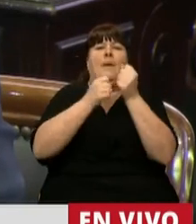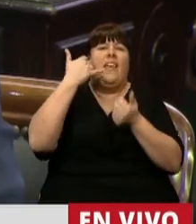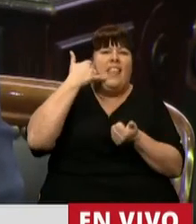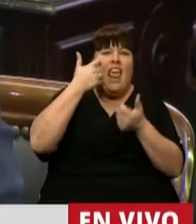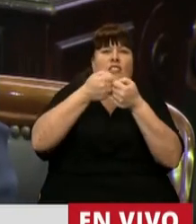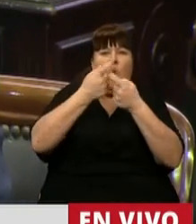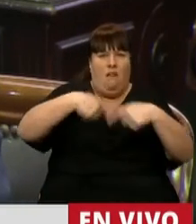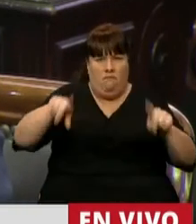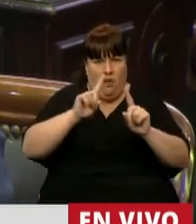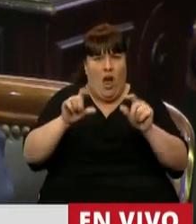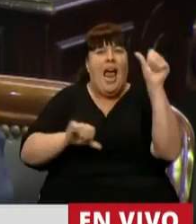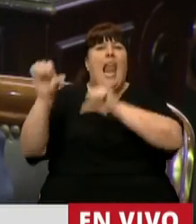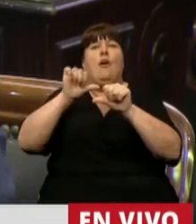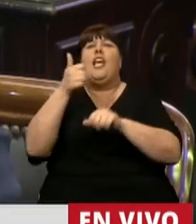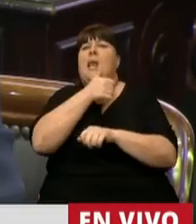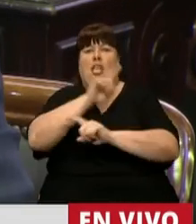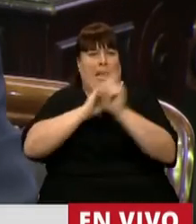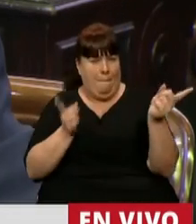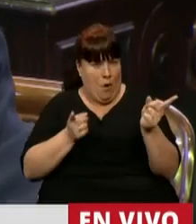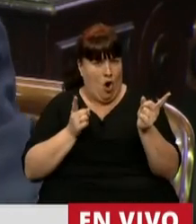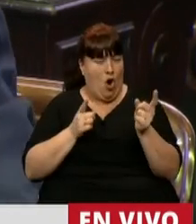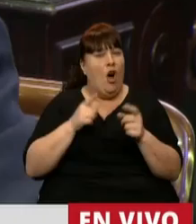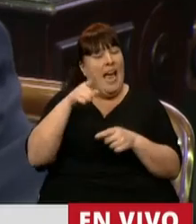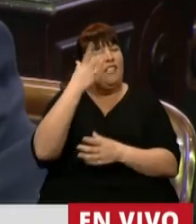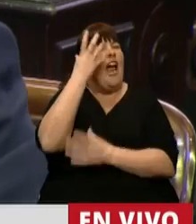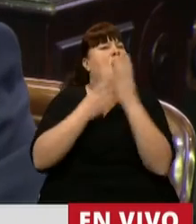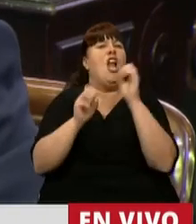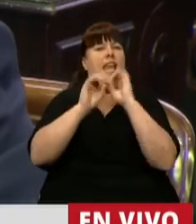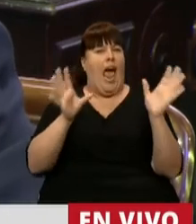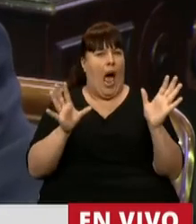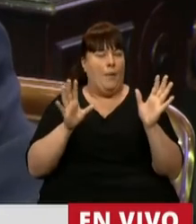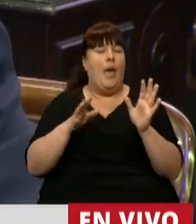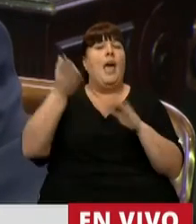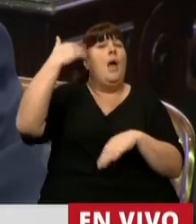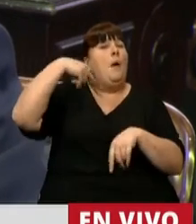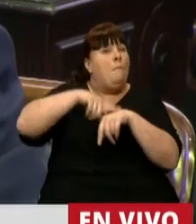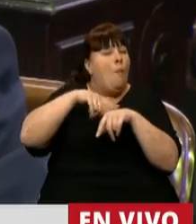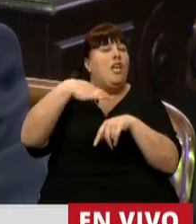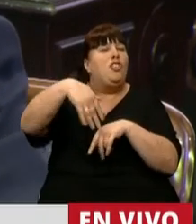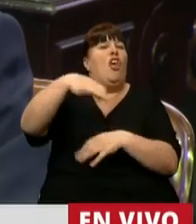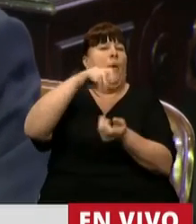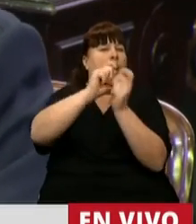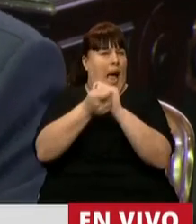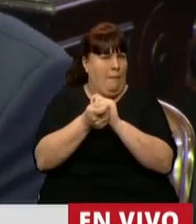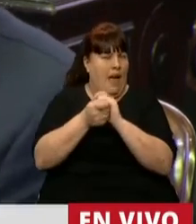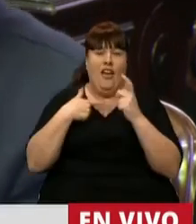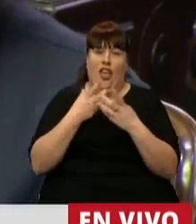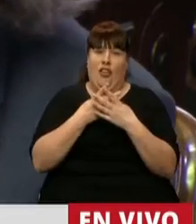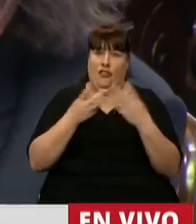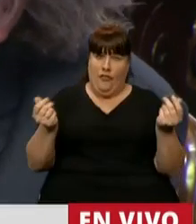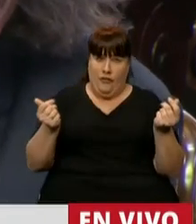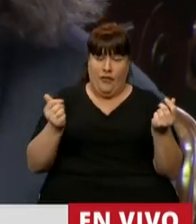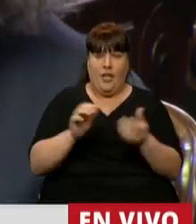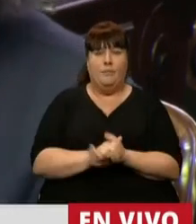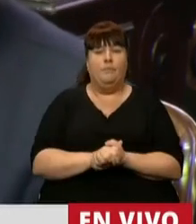las empresas de telecomunicaciones y los laboratorios medicinales. Creo que ese es un grosso error que en su momento habrá que corregirlo. Y para